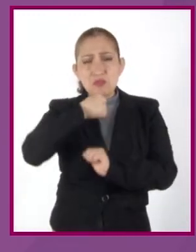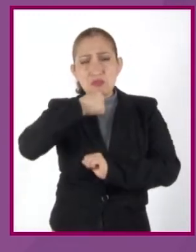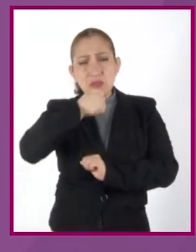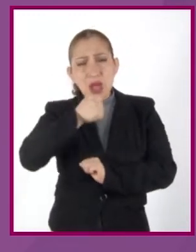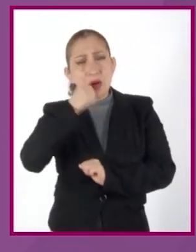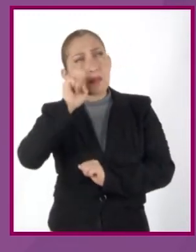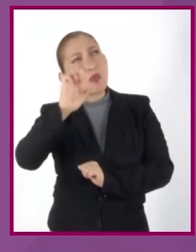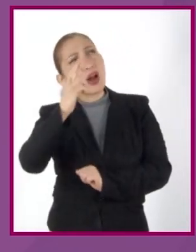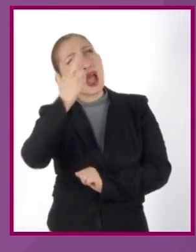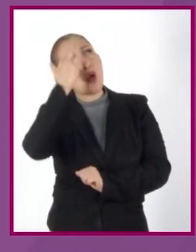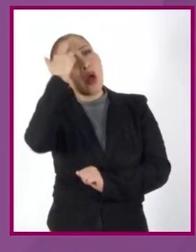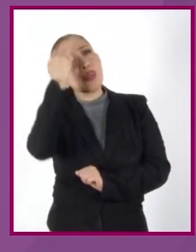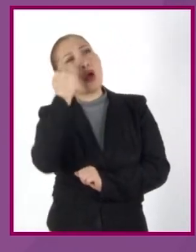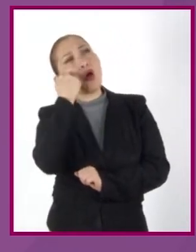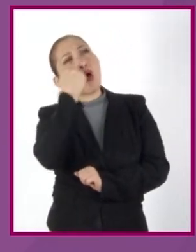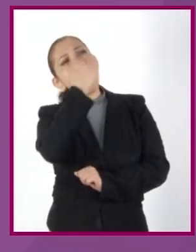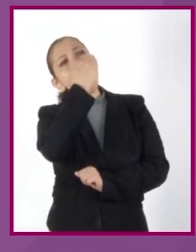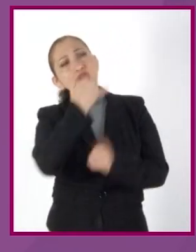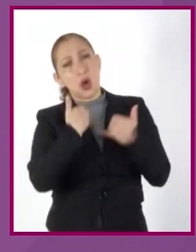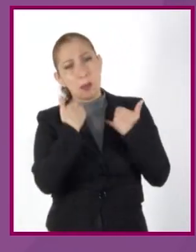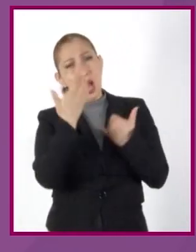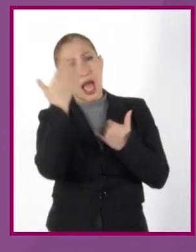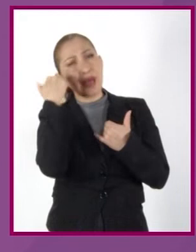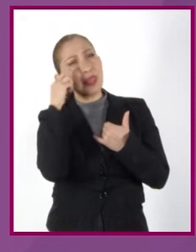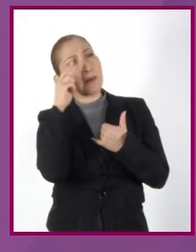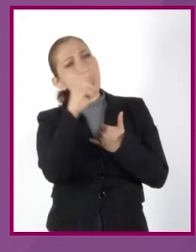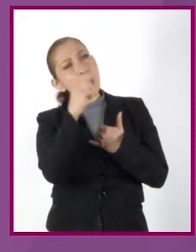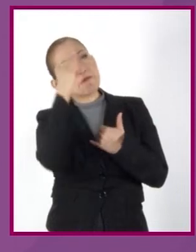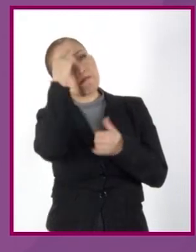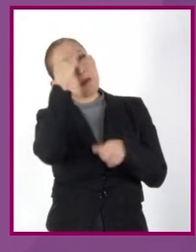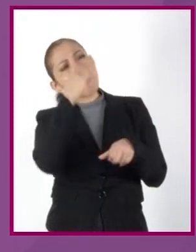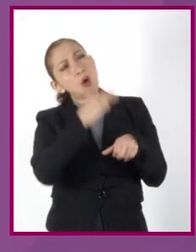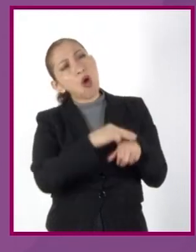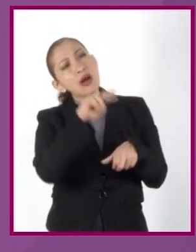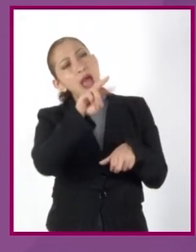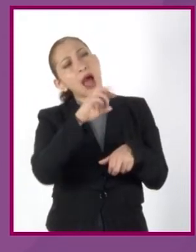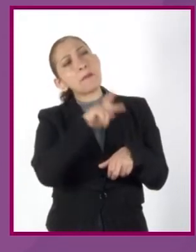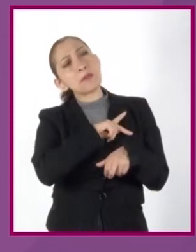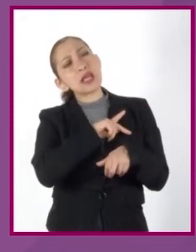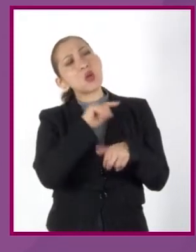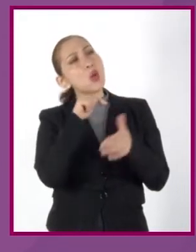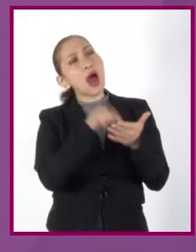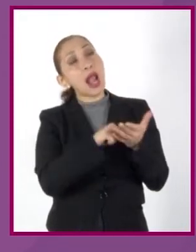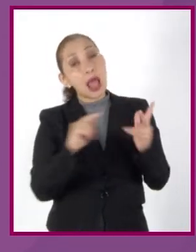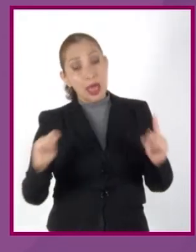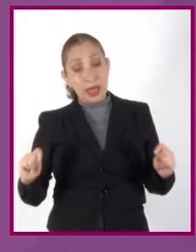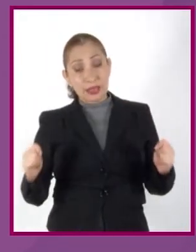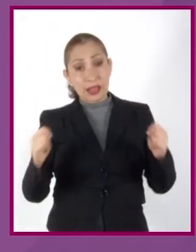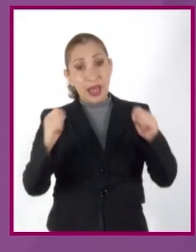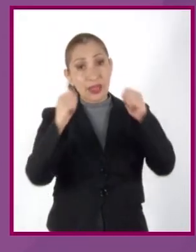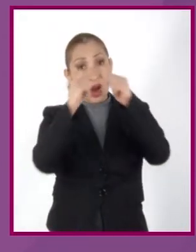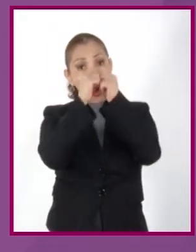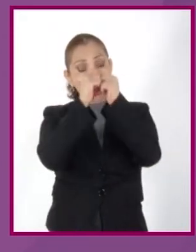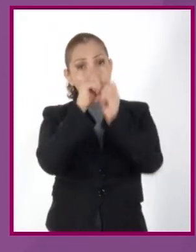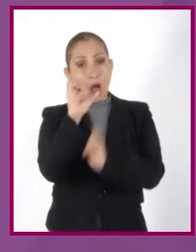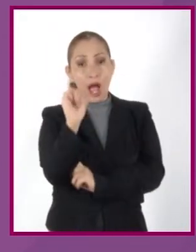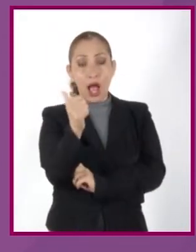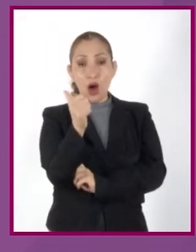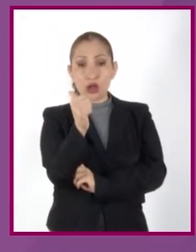el recuerdo que su mirada juvenil le había tatuado en la mente. Tlatelolco,